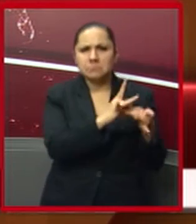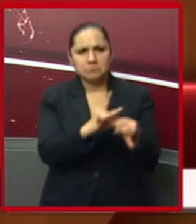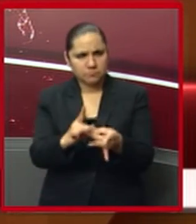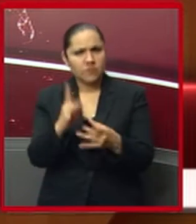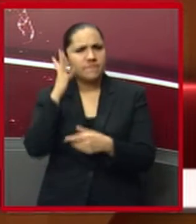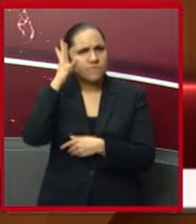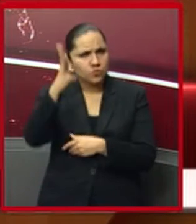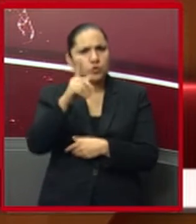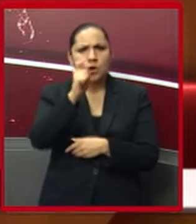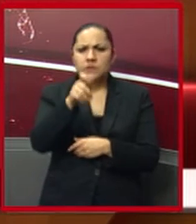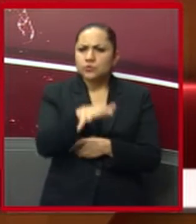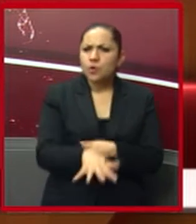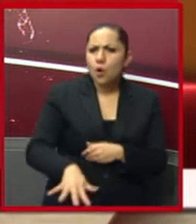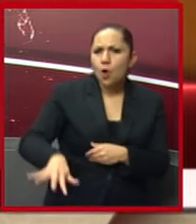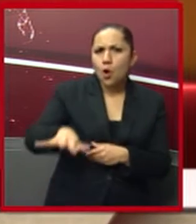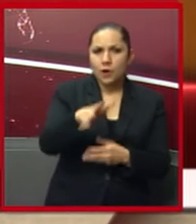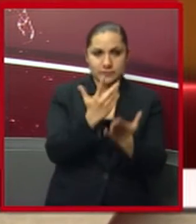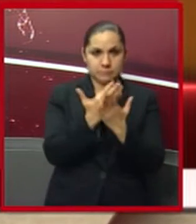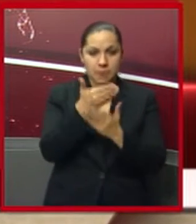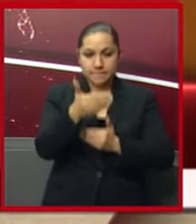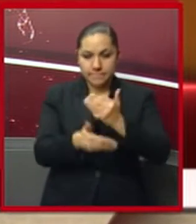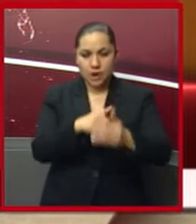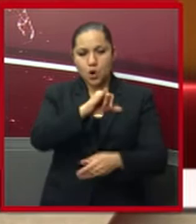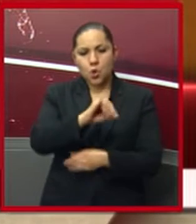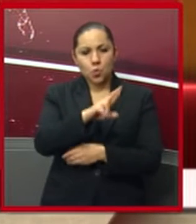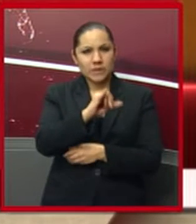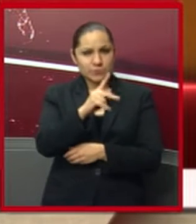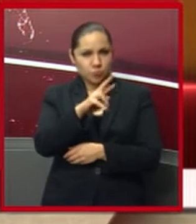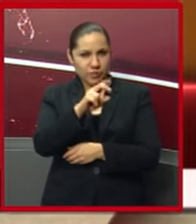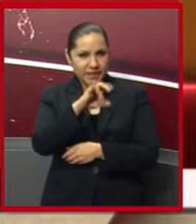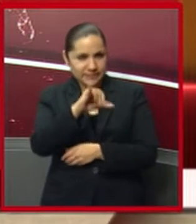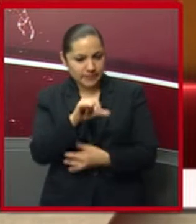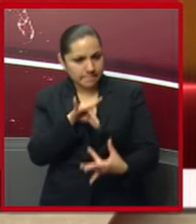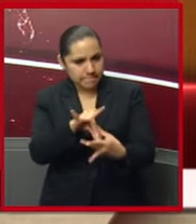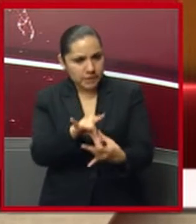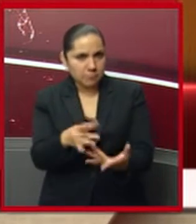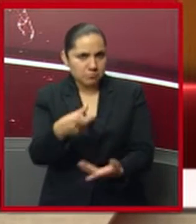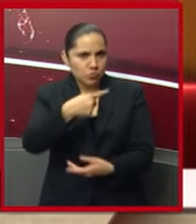genere jurisprudencia. Entonces, ¿para qué retrasamos esto?